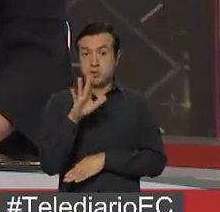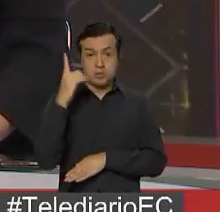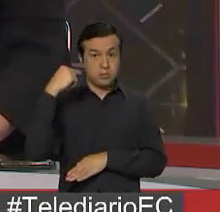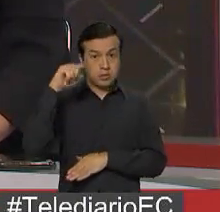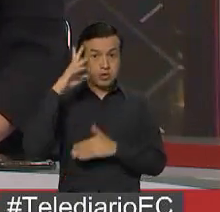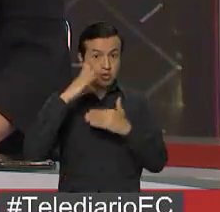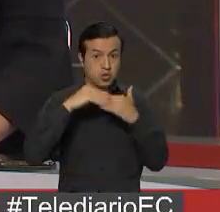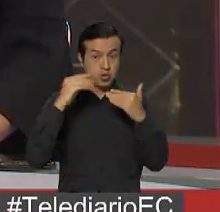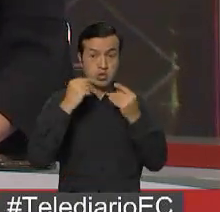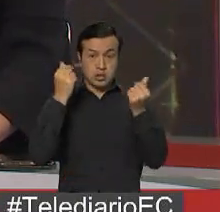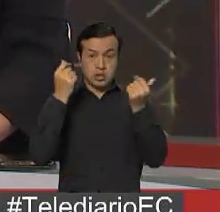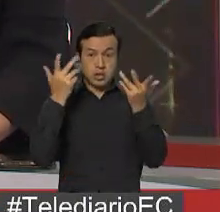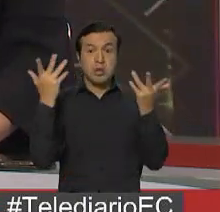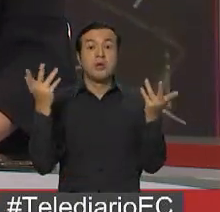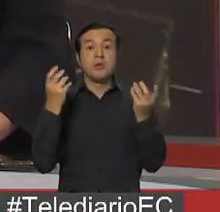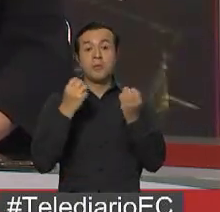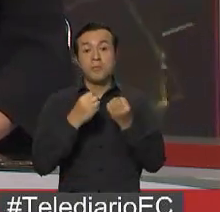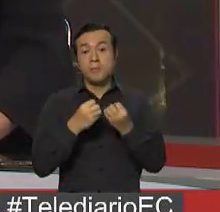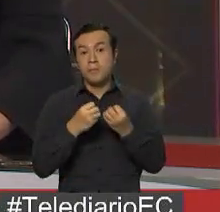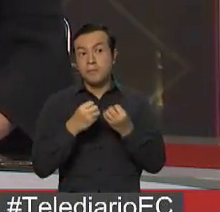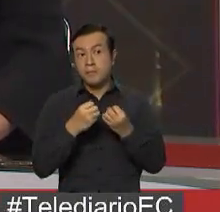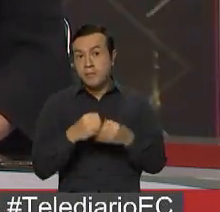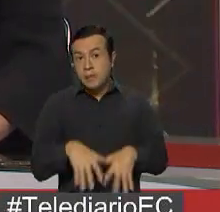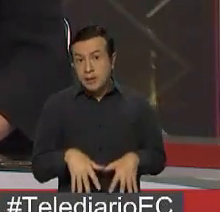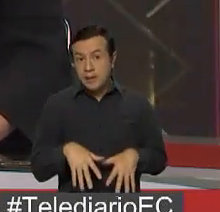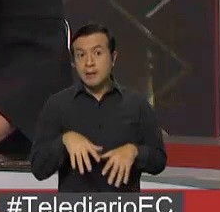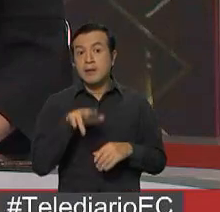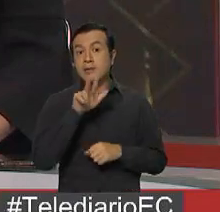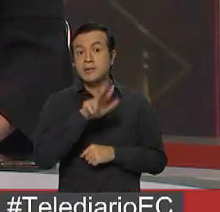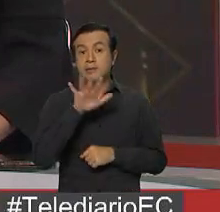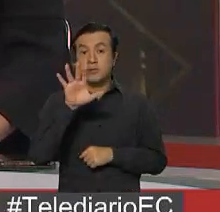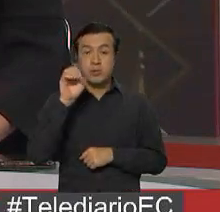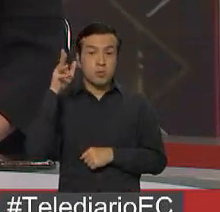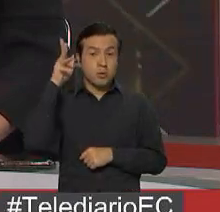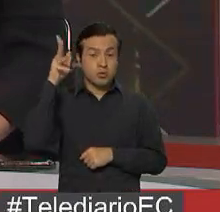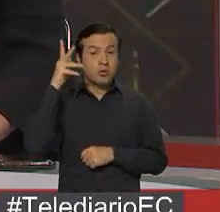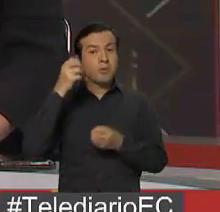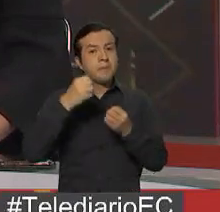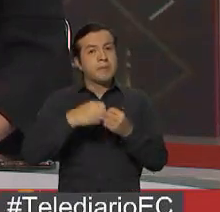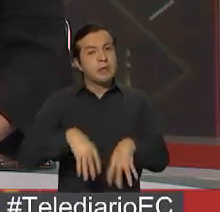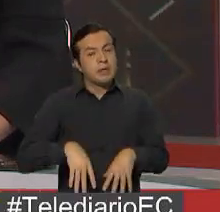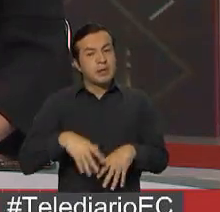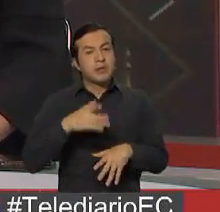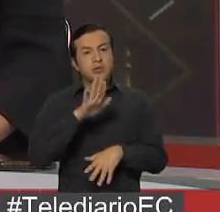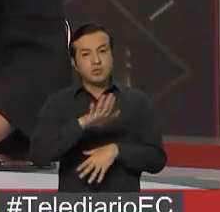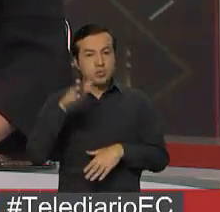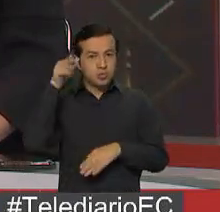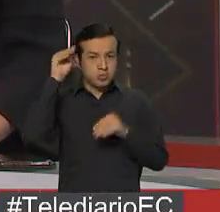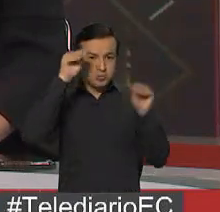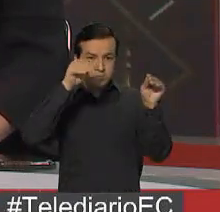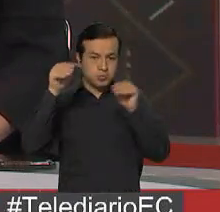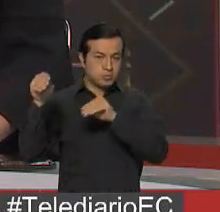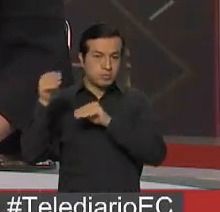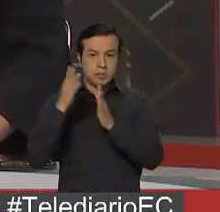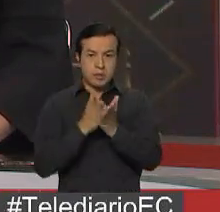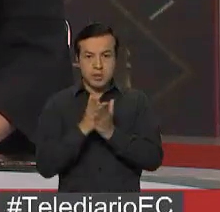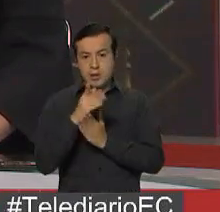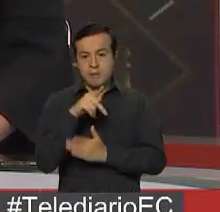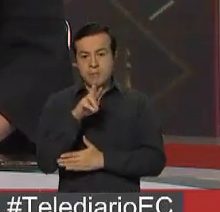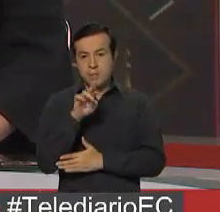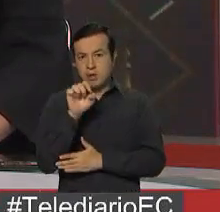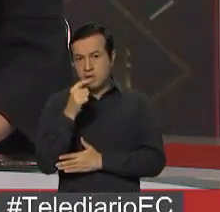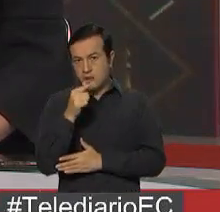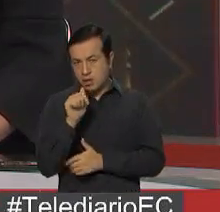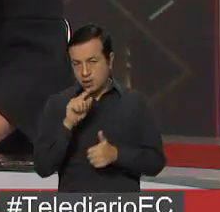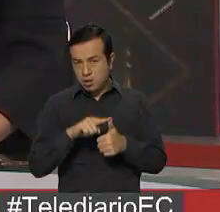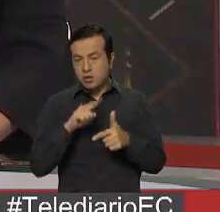dólares en sus ingresos podría afectar la estabilidad de 350 docentes ocasionales que imparten clases en las carreras de pregrado postgrado